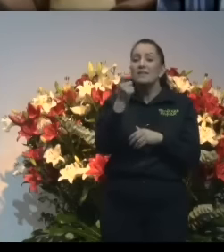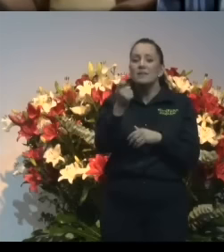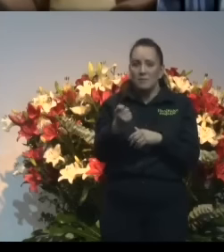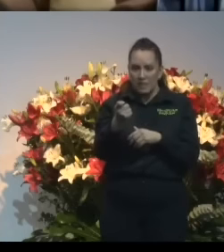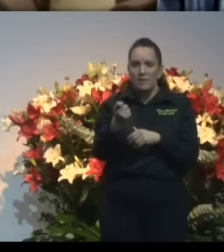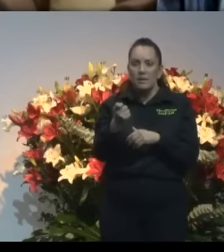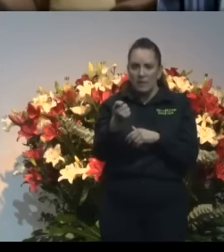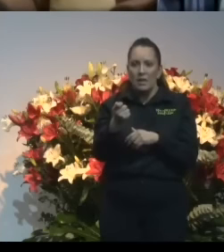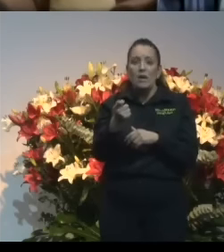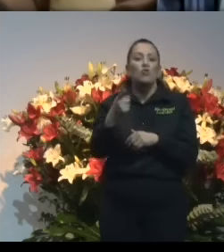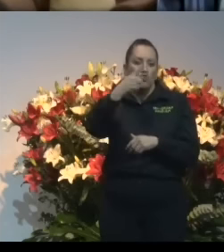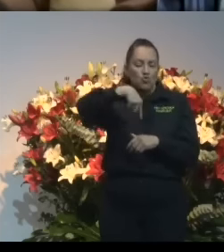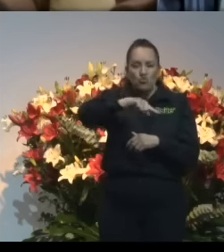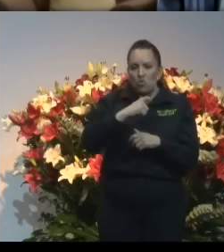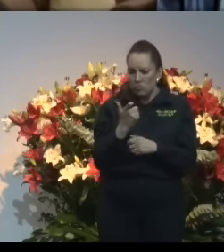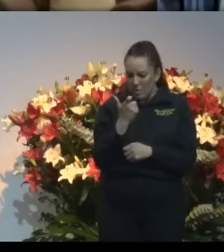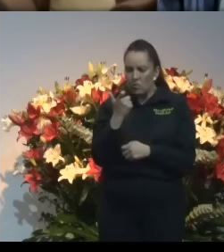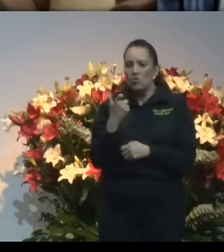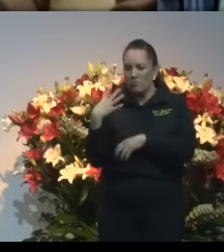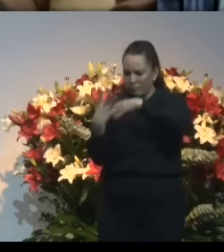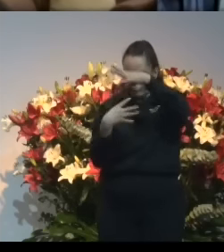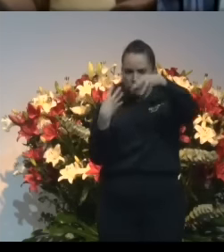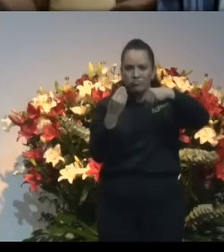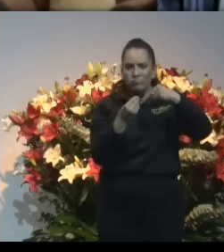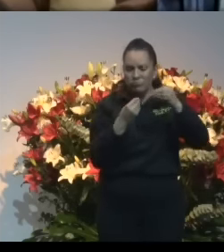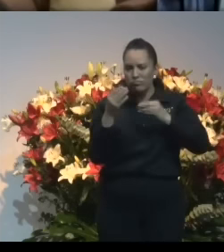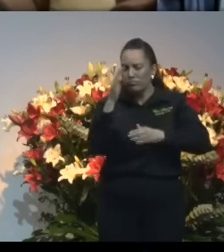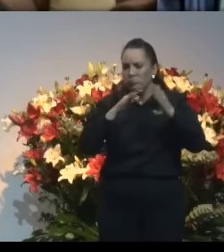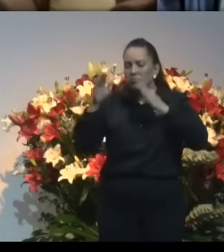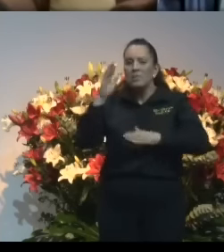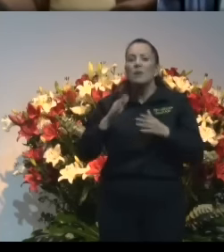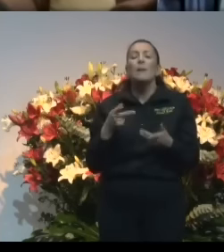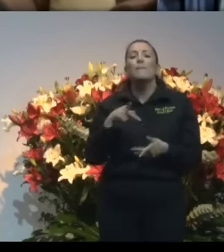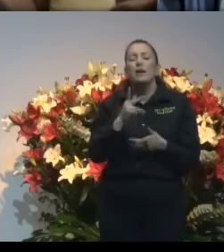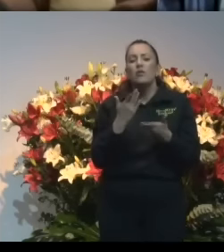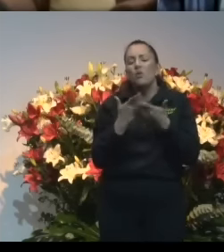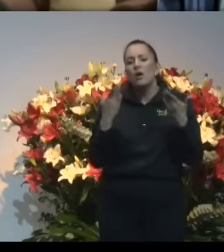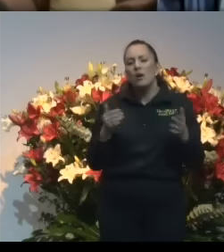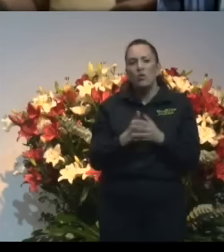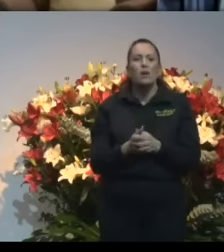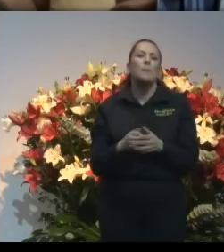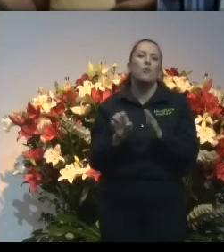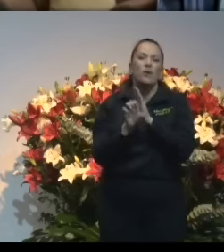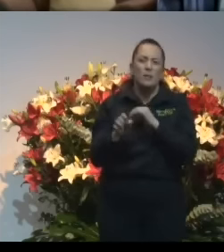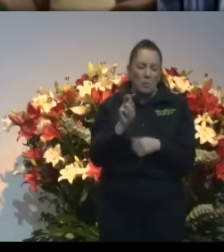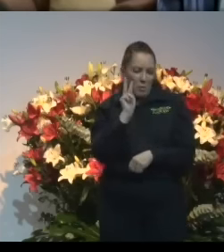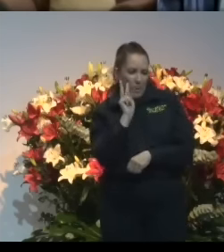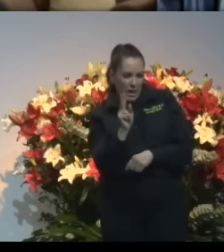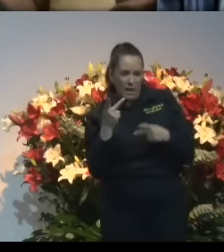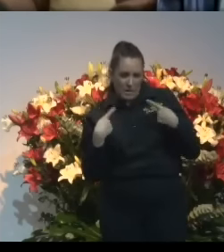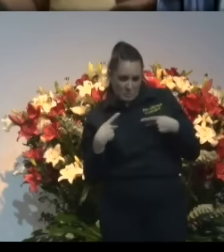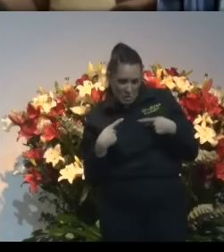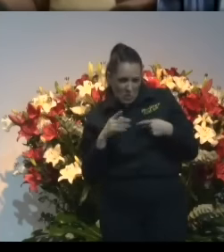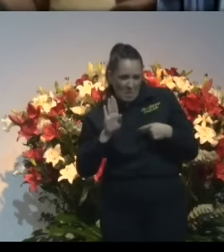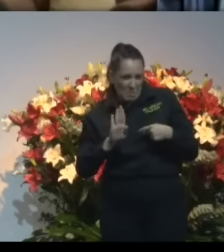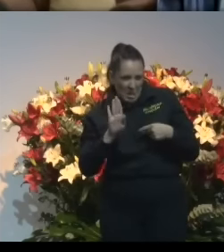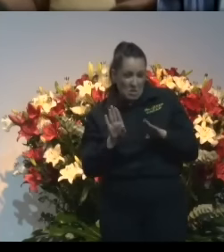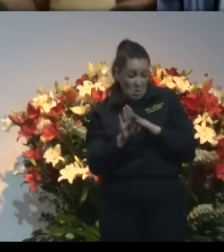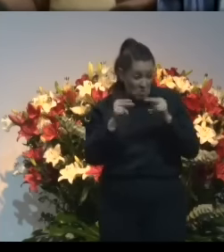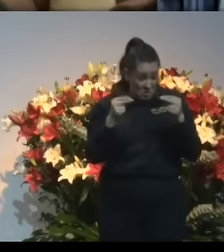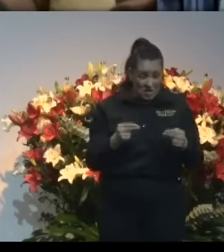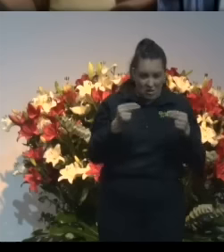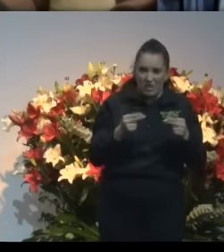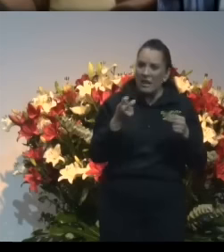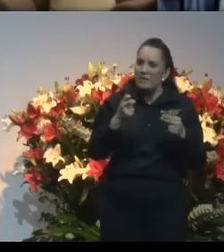económico. Y comentarte, este enfoque de mirar a la movilidad y a la vida de las personas como mercancía es darles un trato deshumanizante,